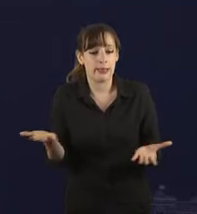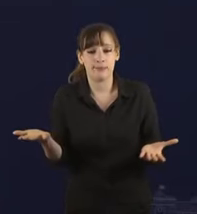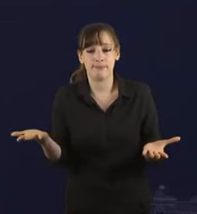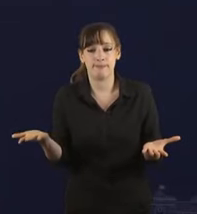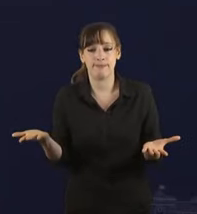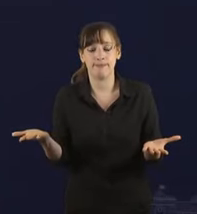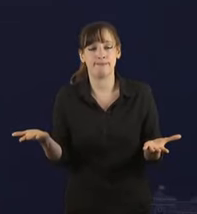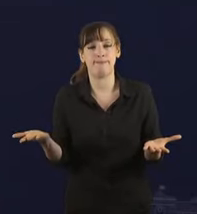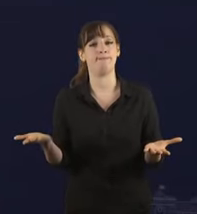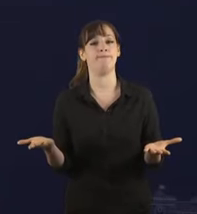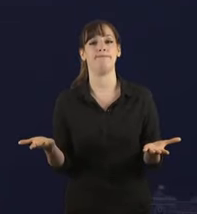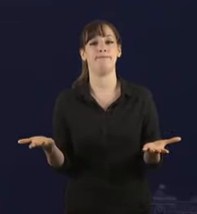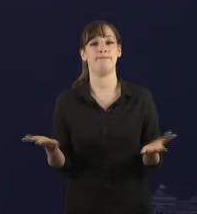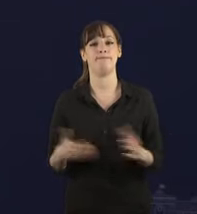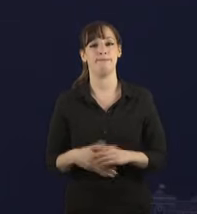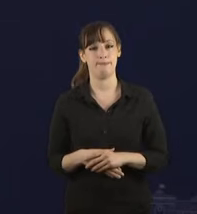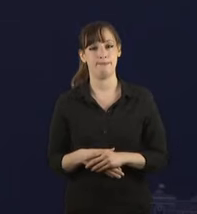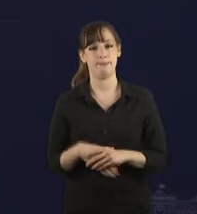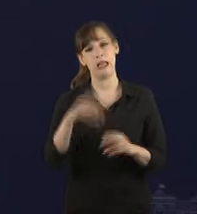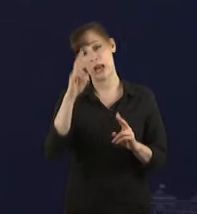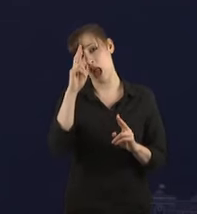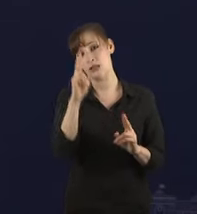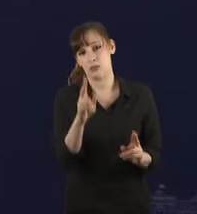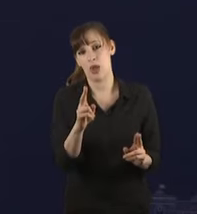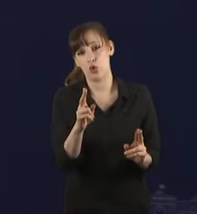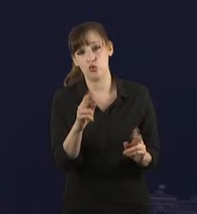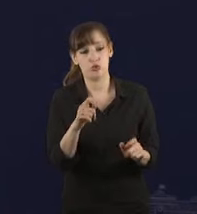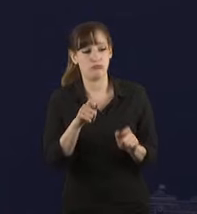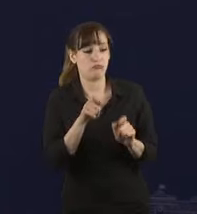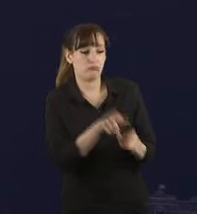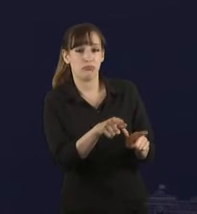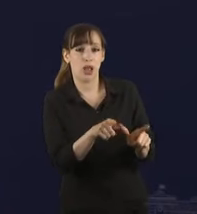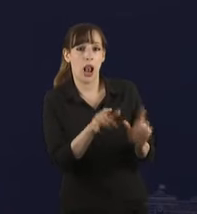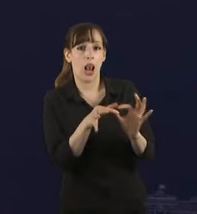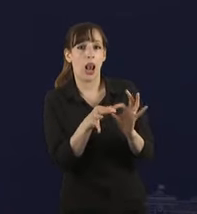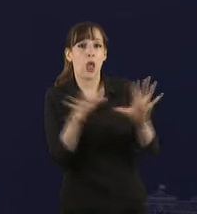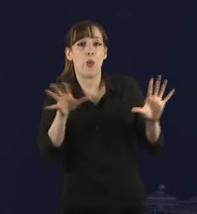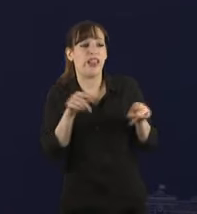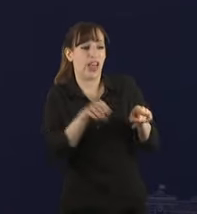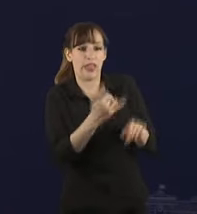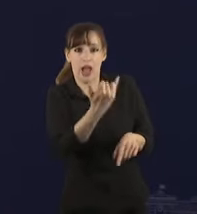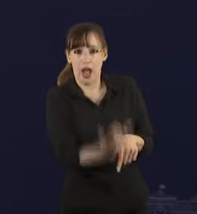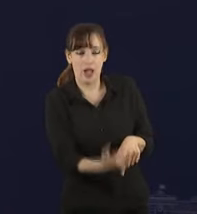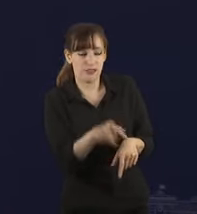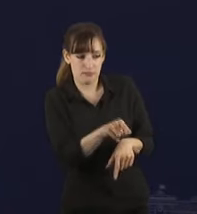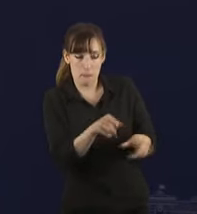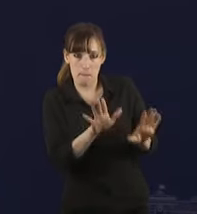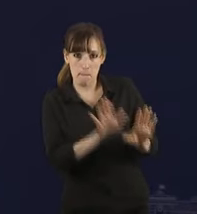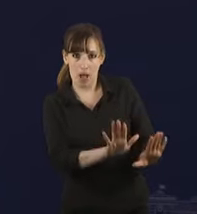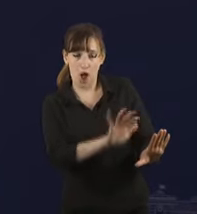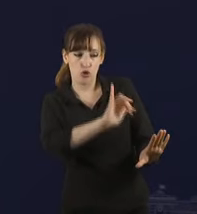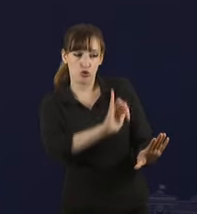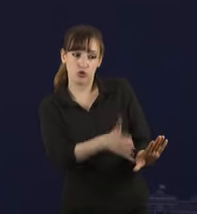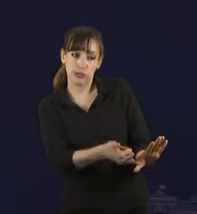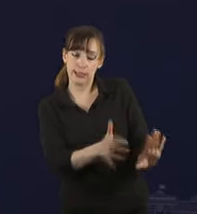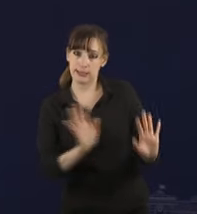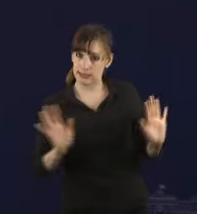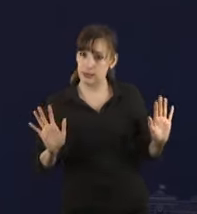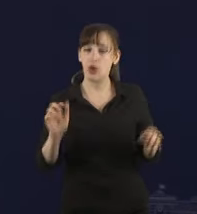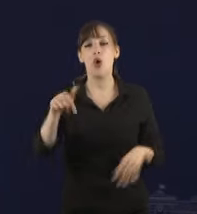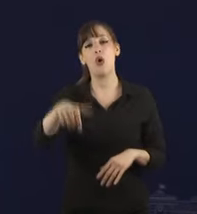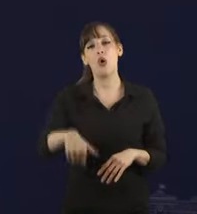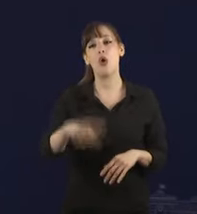eh respetando la libertad de lo que de lo que ellos gusten hacer entendemos que hoy ha sido un día triste en